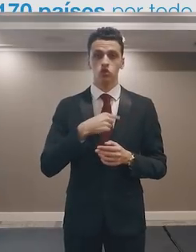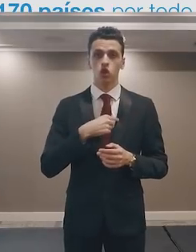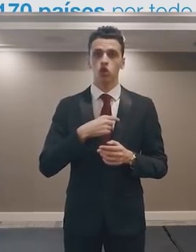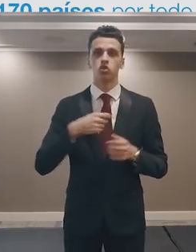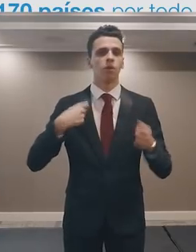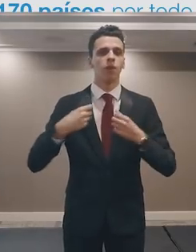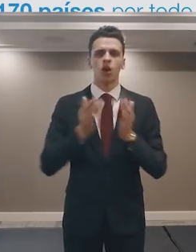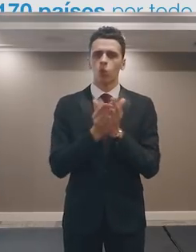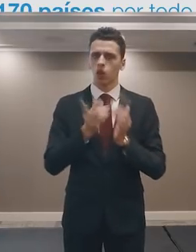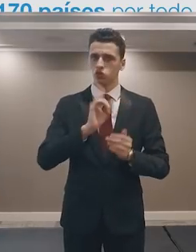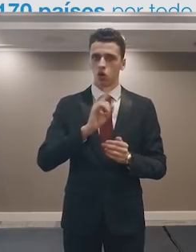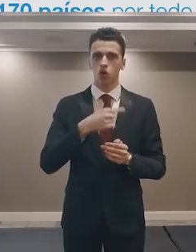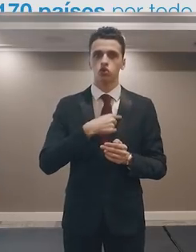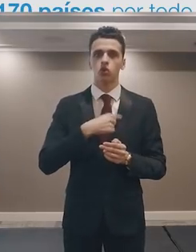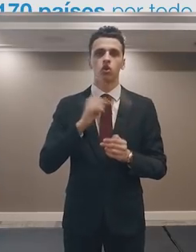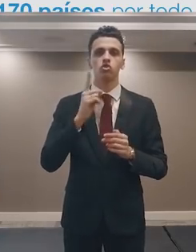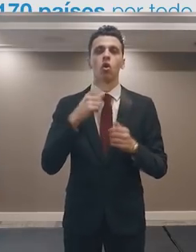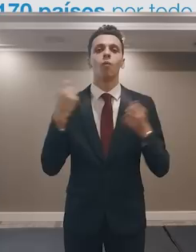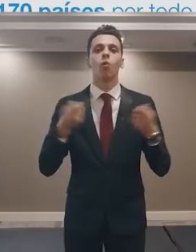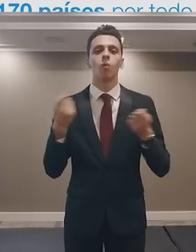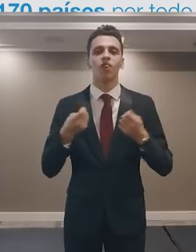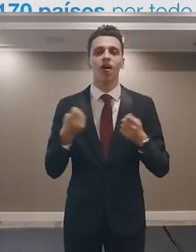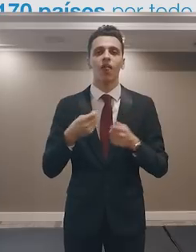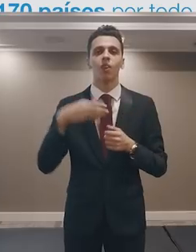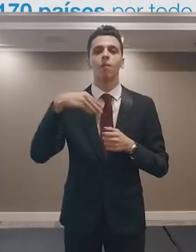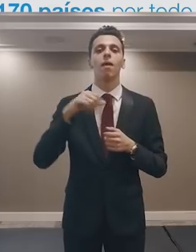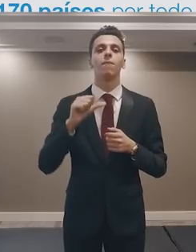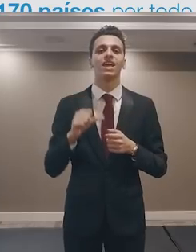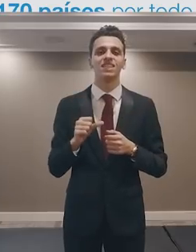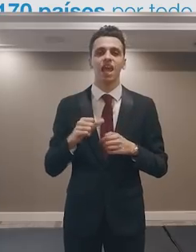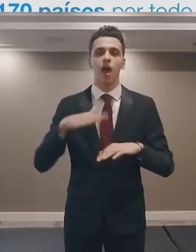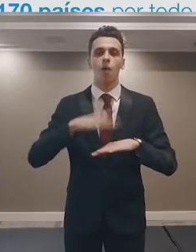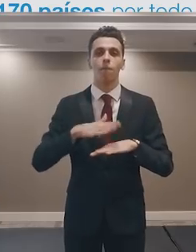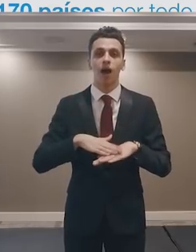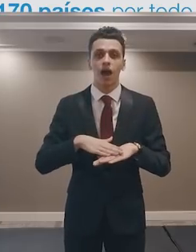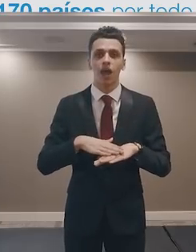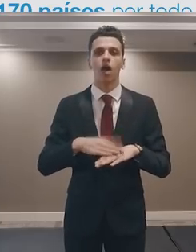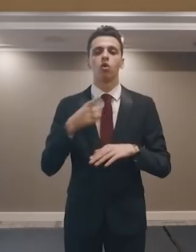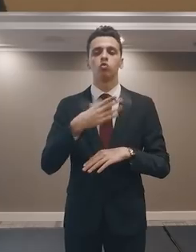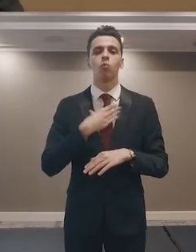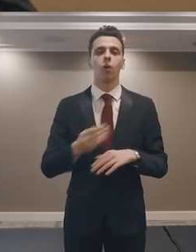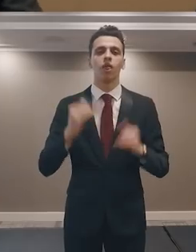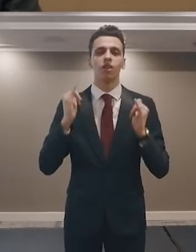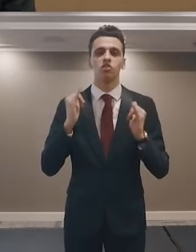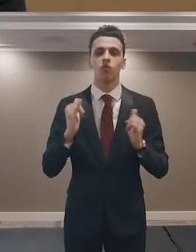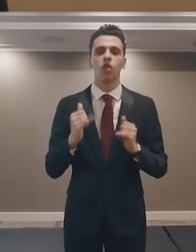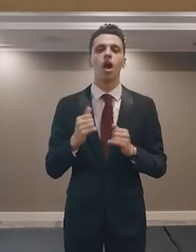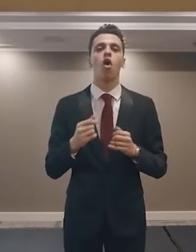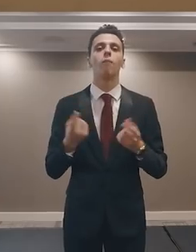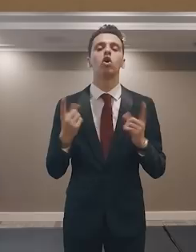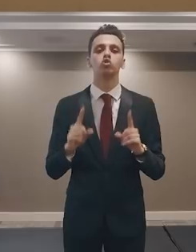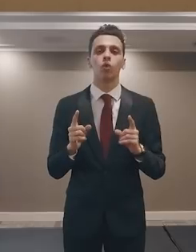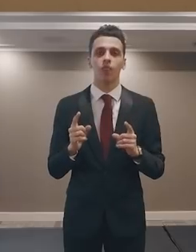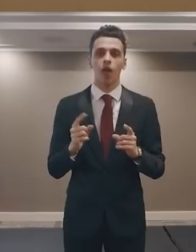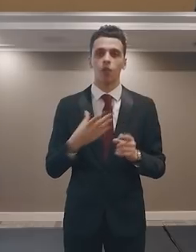este club boca a boca porque al final la mejor publicidad que va a haber siempre nos guste o no es la del boca a boca la de un amigo que te recomienda algo cuántas